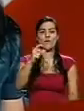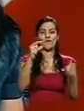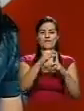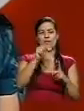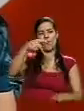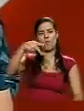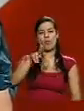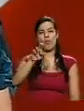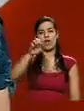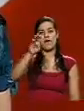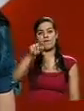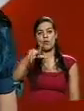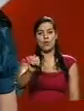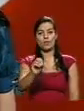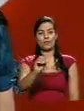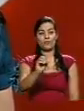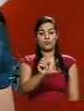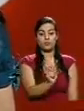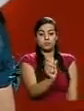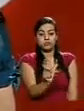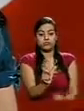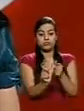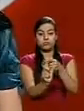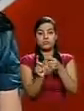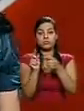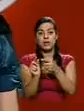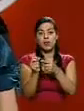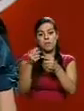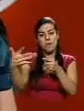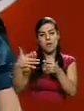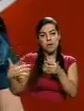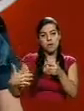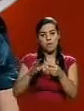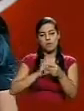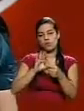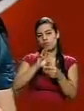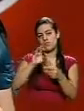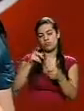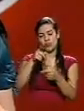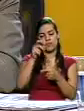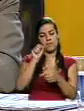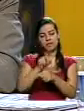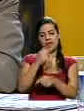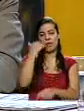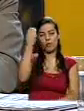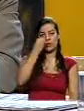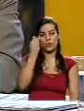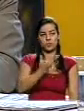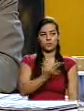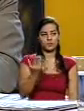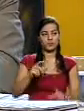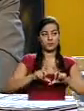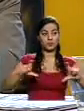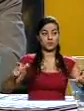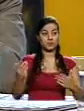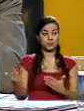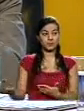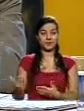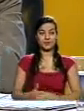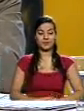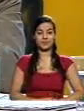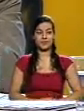y el mensaje al 221. Bueno, hay que recordar que estamos Pueblo Legislador